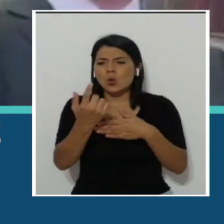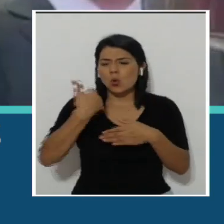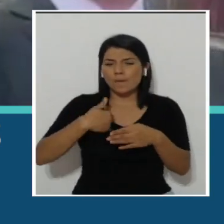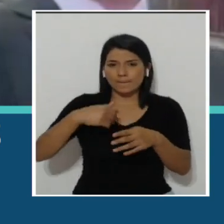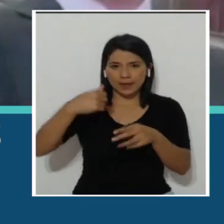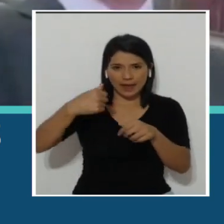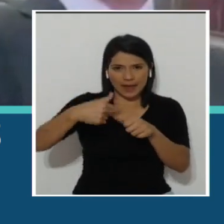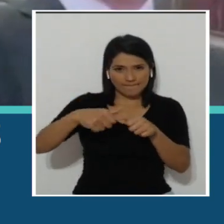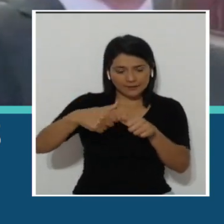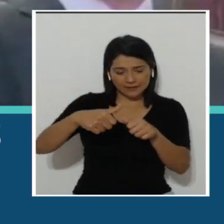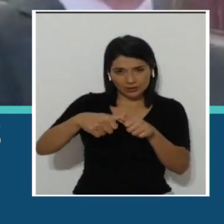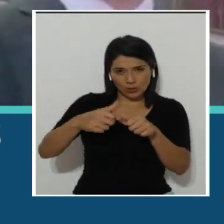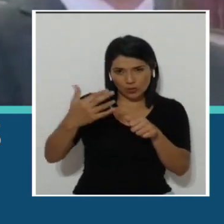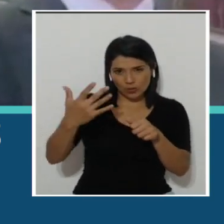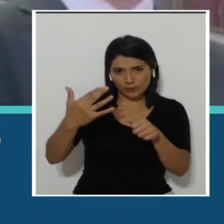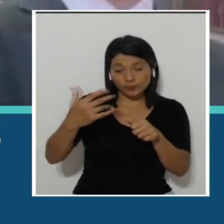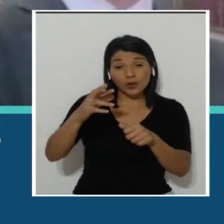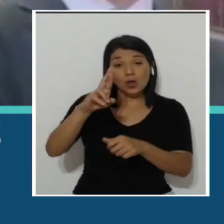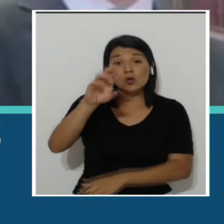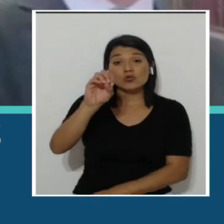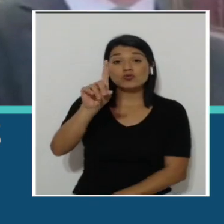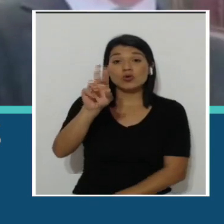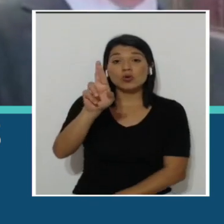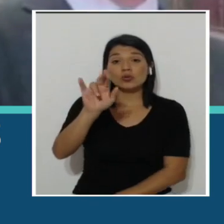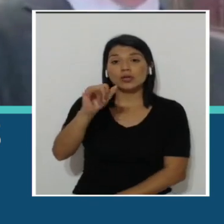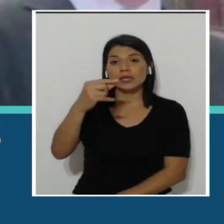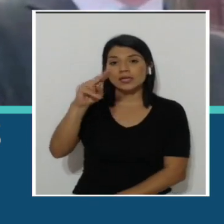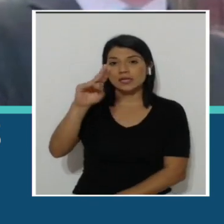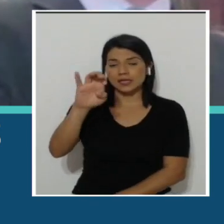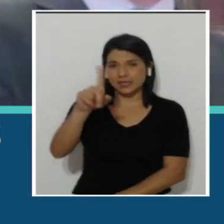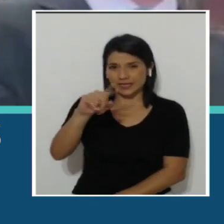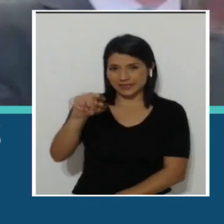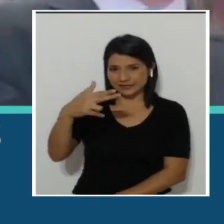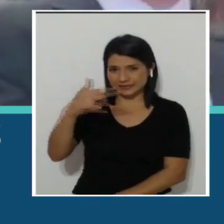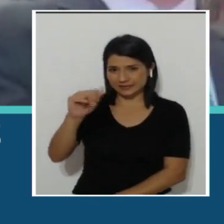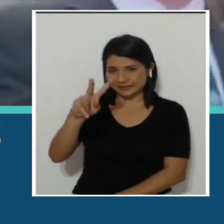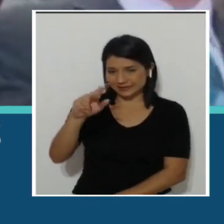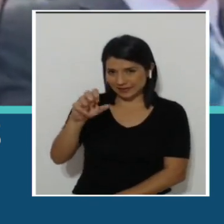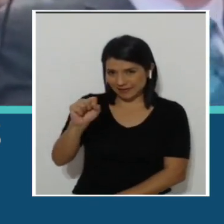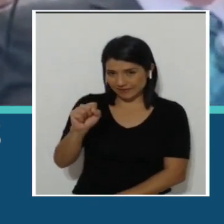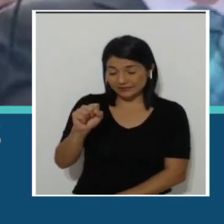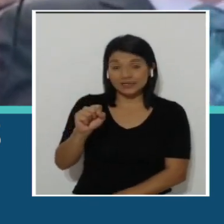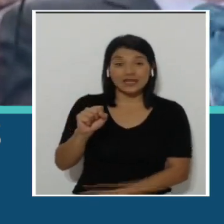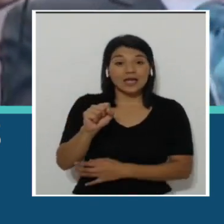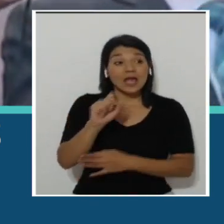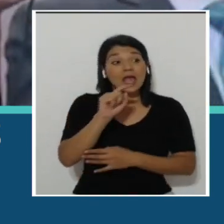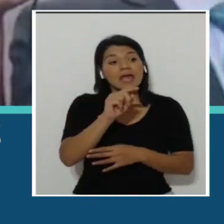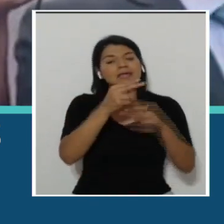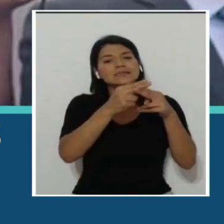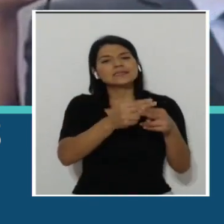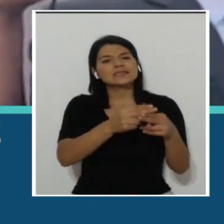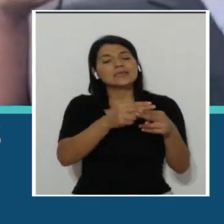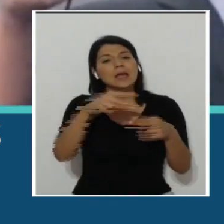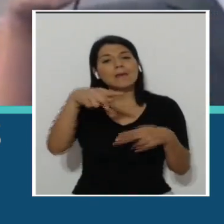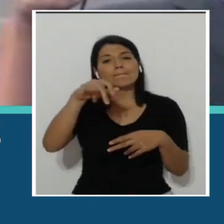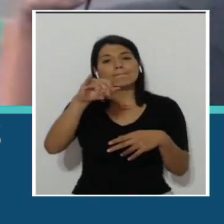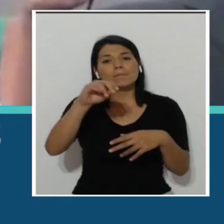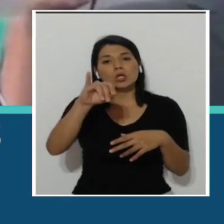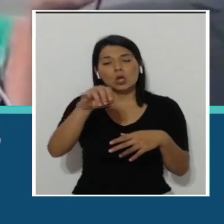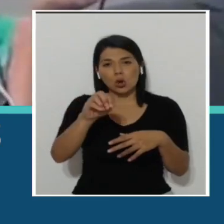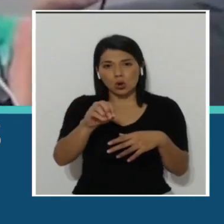apellido Rodríguez Chávez. Es un sujeto a quien se le denomina Piojo, que es una figura icónica en el